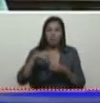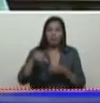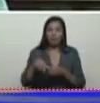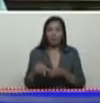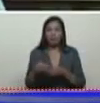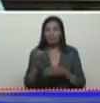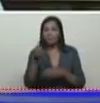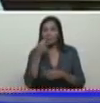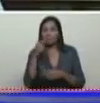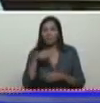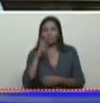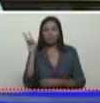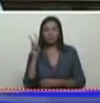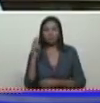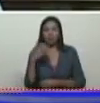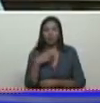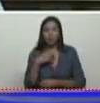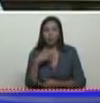Venezuela.